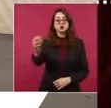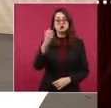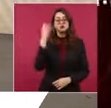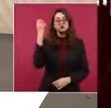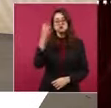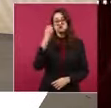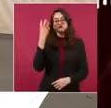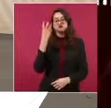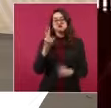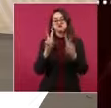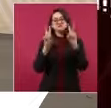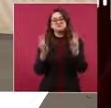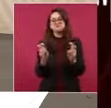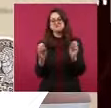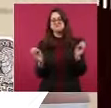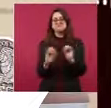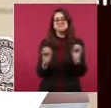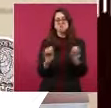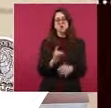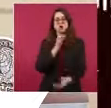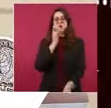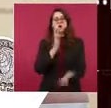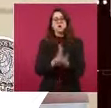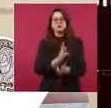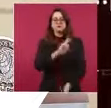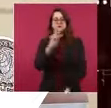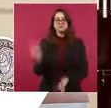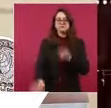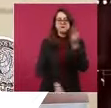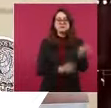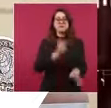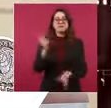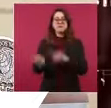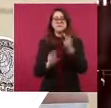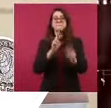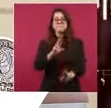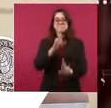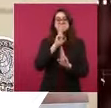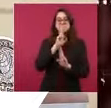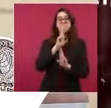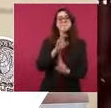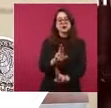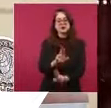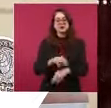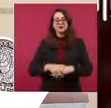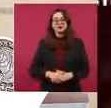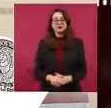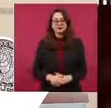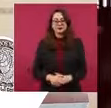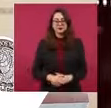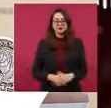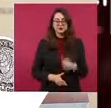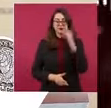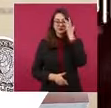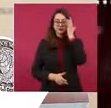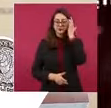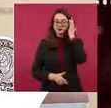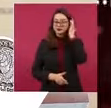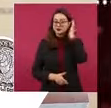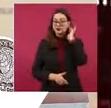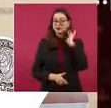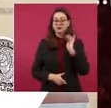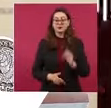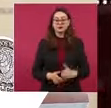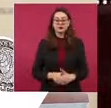reconciliación. Finalmente dijo que este problema se trata de que los latinoamericanos deben de